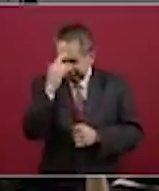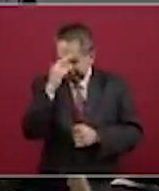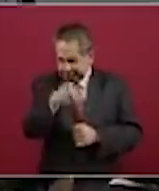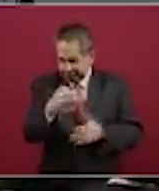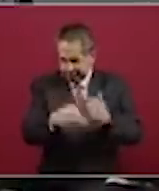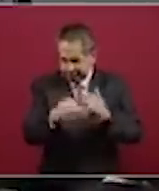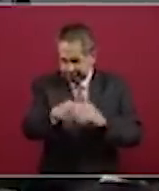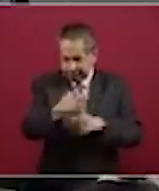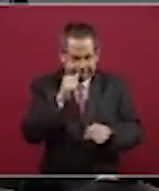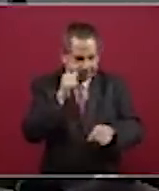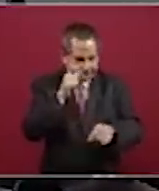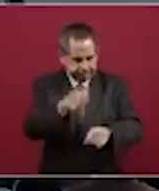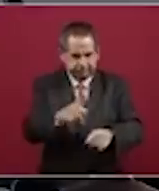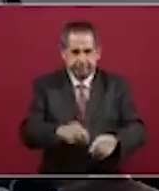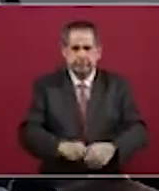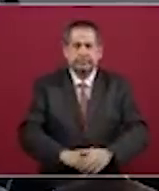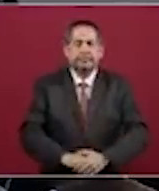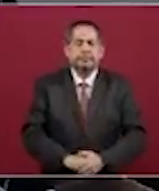pendiente de ayer.